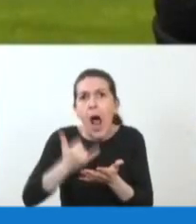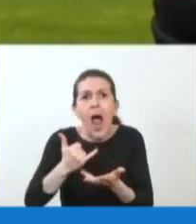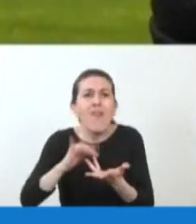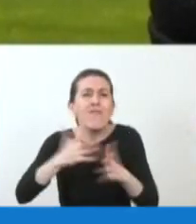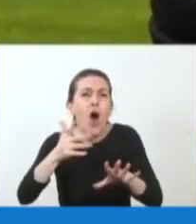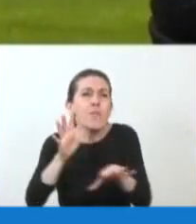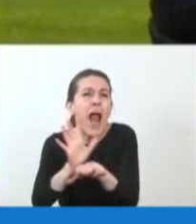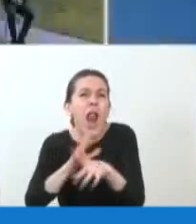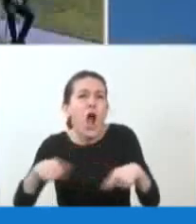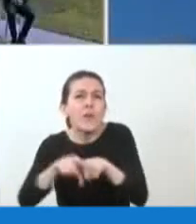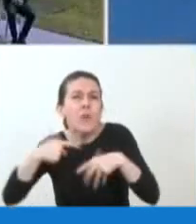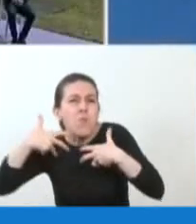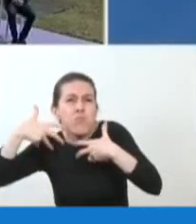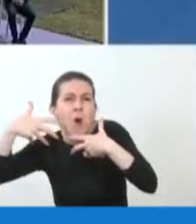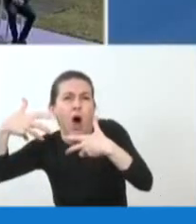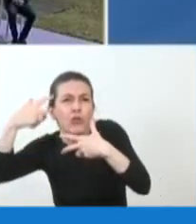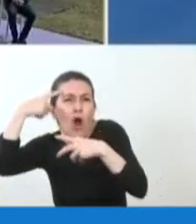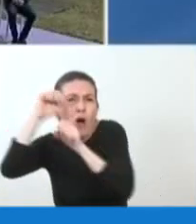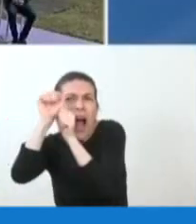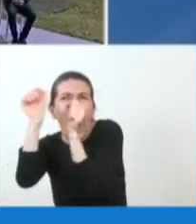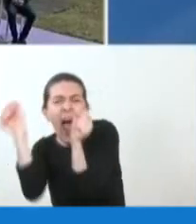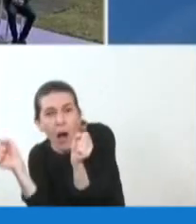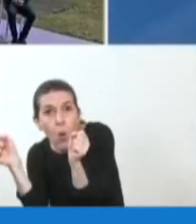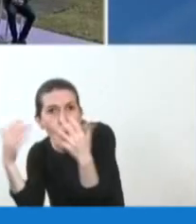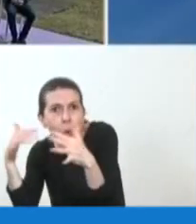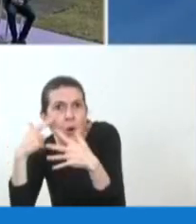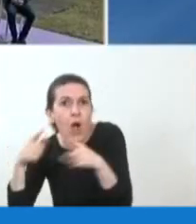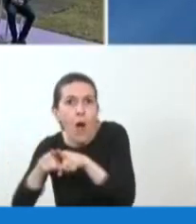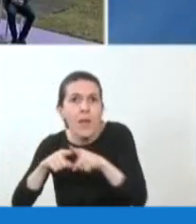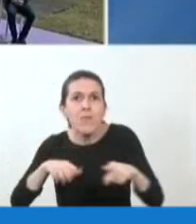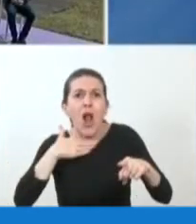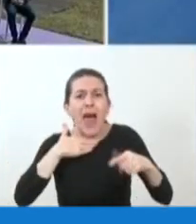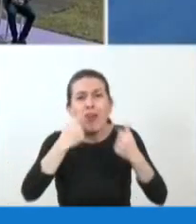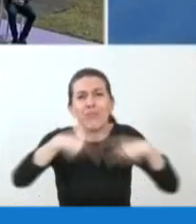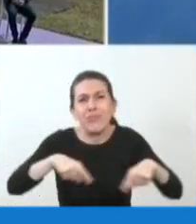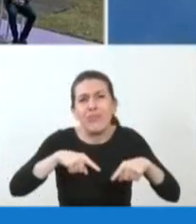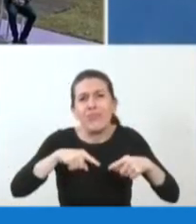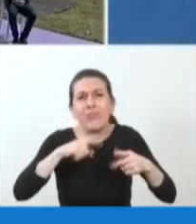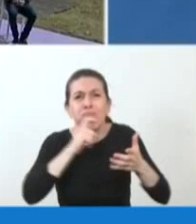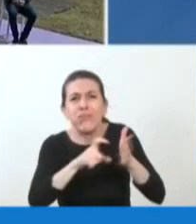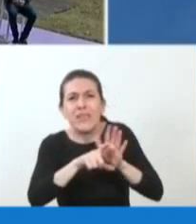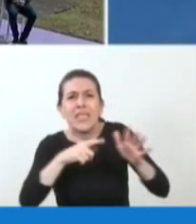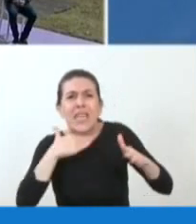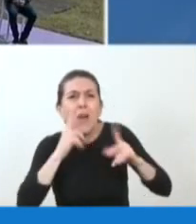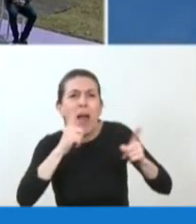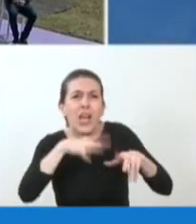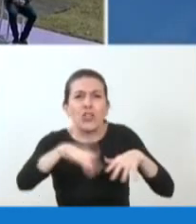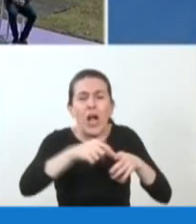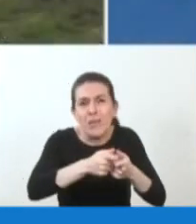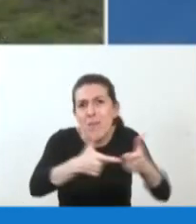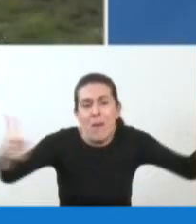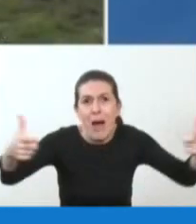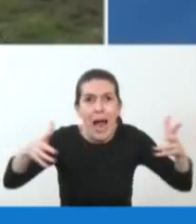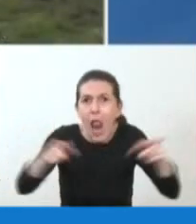como es la inseguridad que responde a distintos orígenes y que por supuesto el abordaje debe ser multidisciplinario en muchas